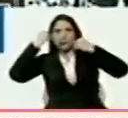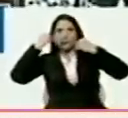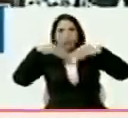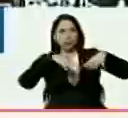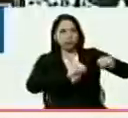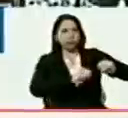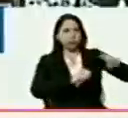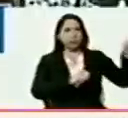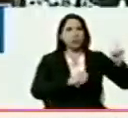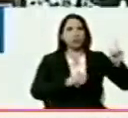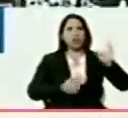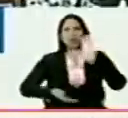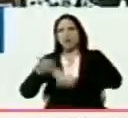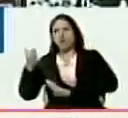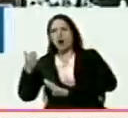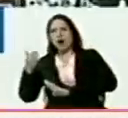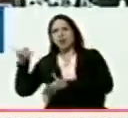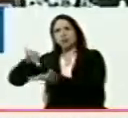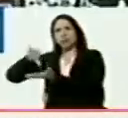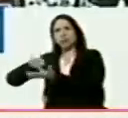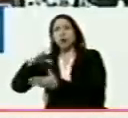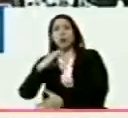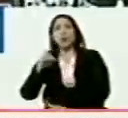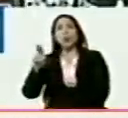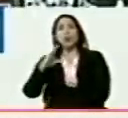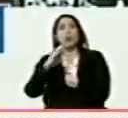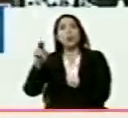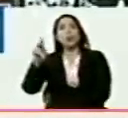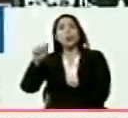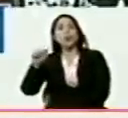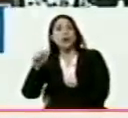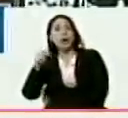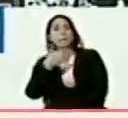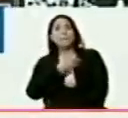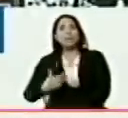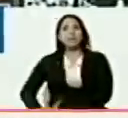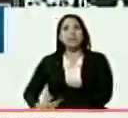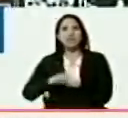Se fueron a Cúcuta, el presidente de Chile,